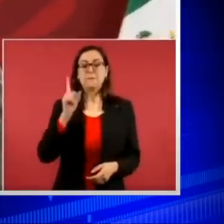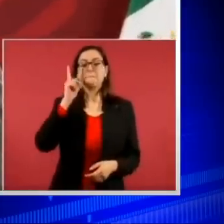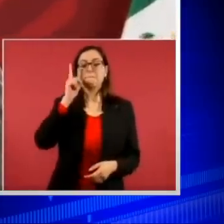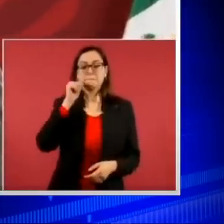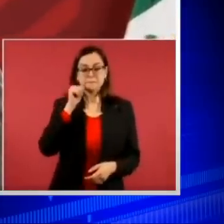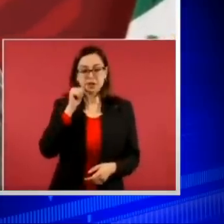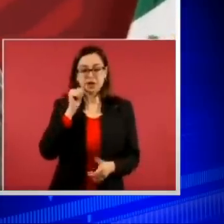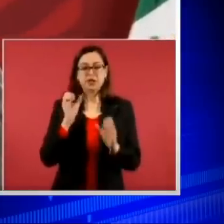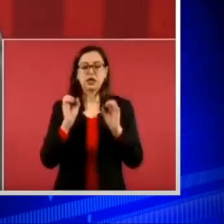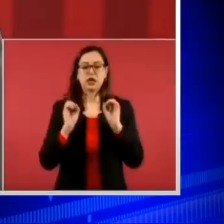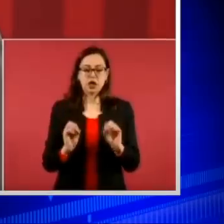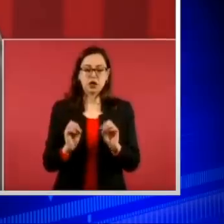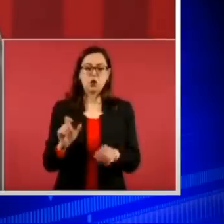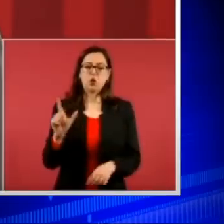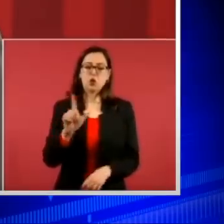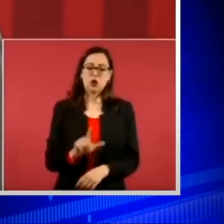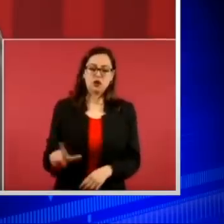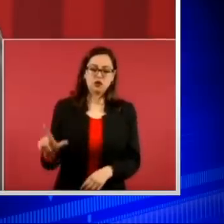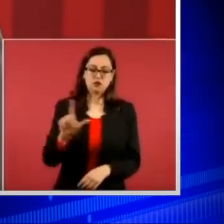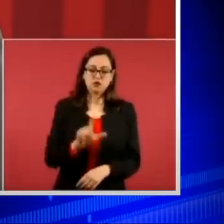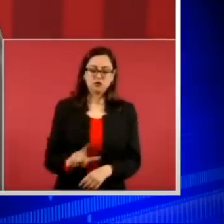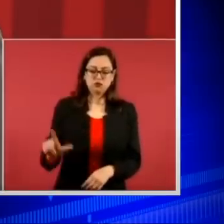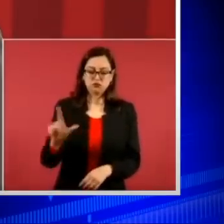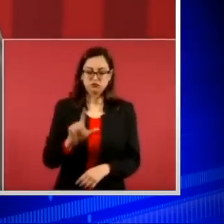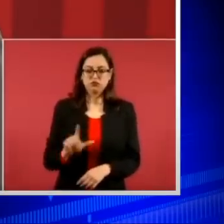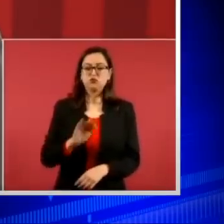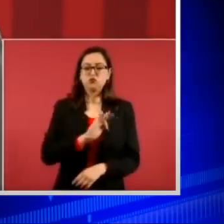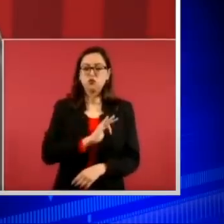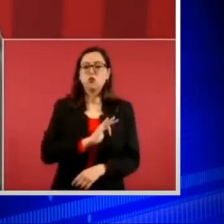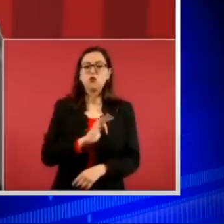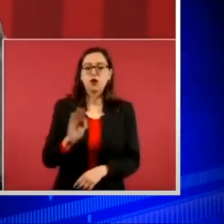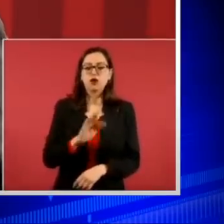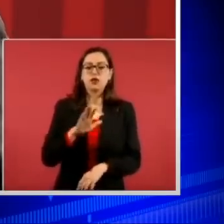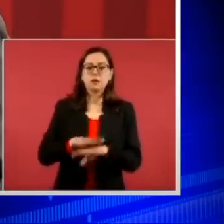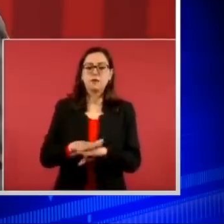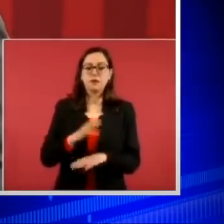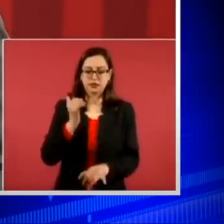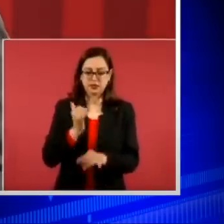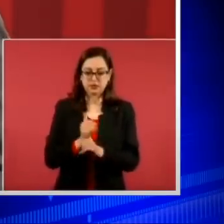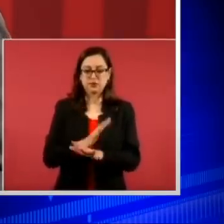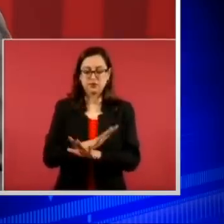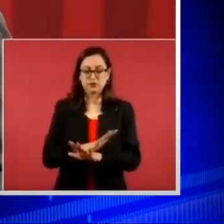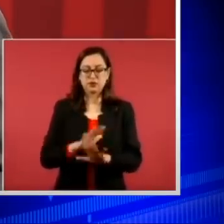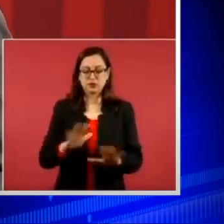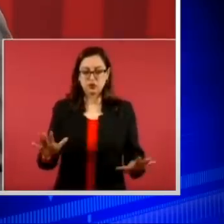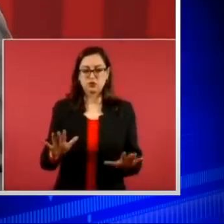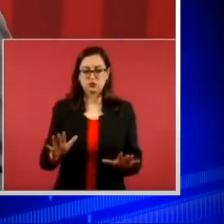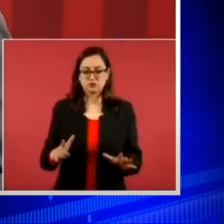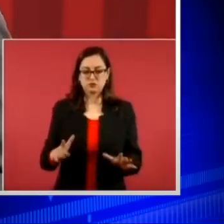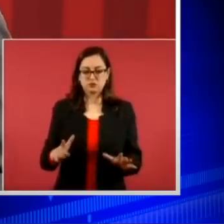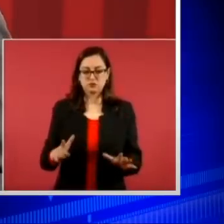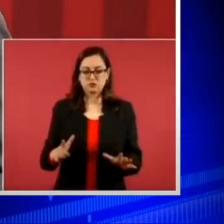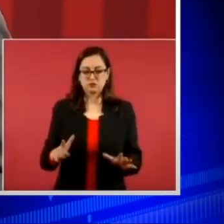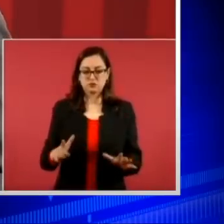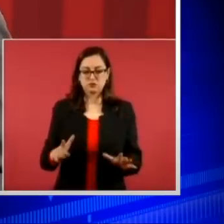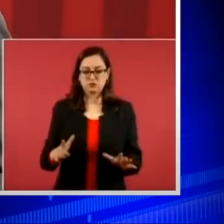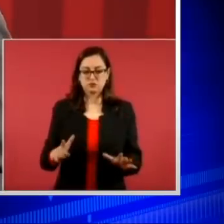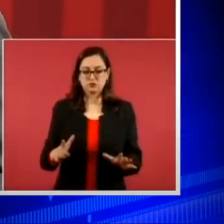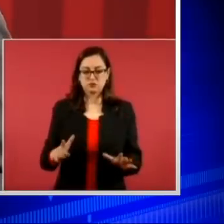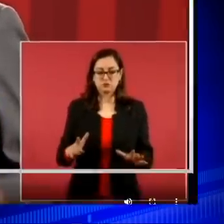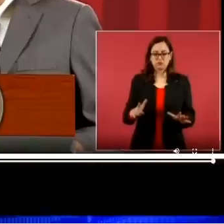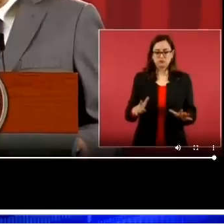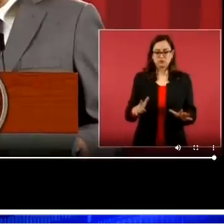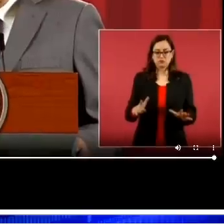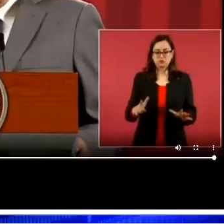o el lunes que tengamos más información le damos a conocer Entonces